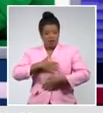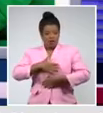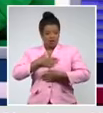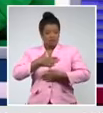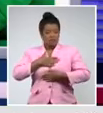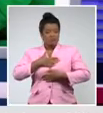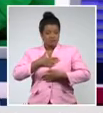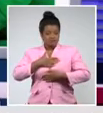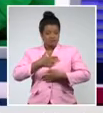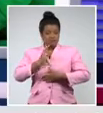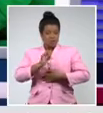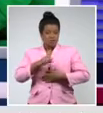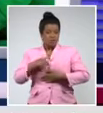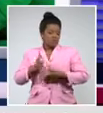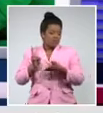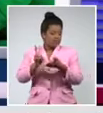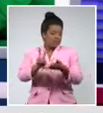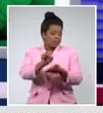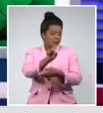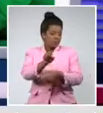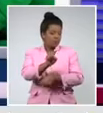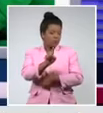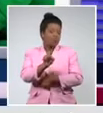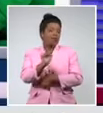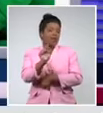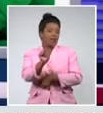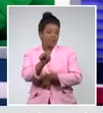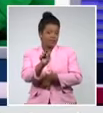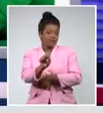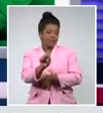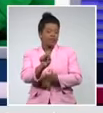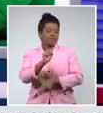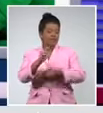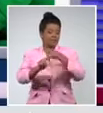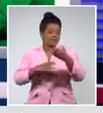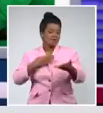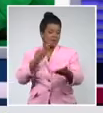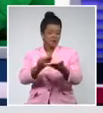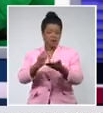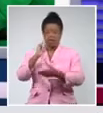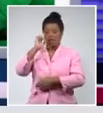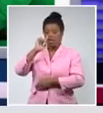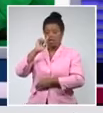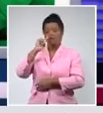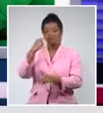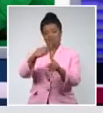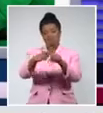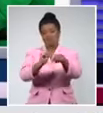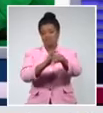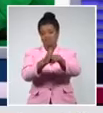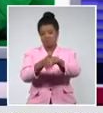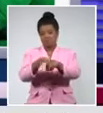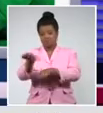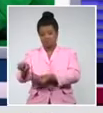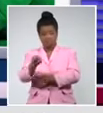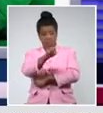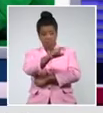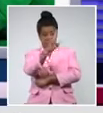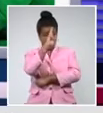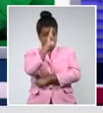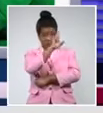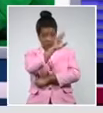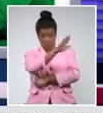en la pesquisa, se hizo el diagnóstico de la enfermedad, se ingresó, hubo que